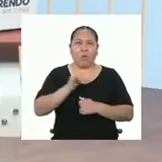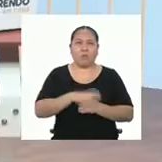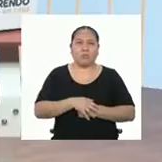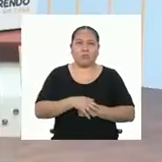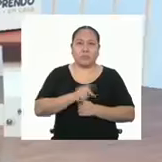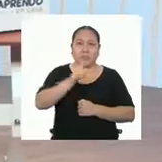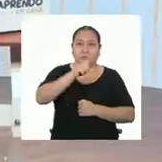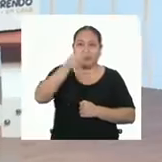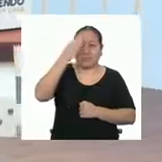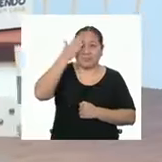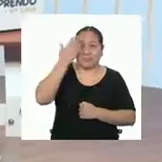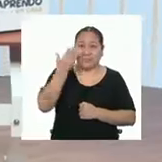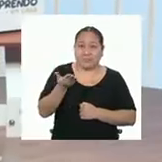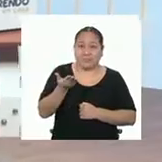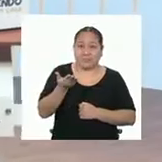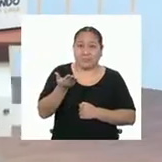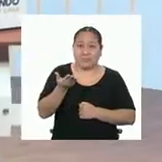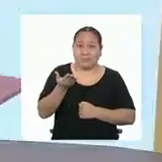¿Ustedes saben?